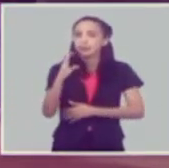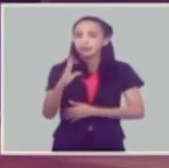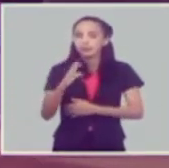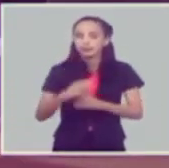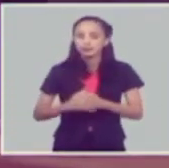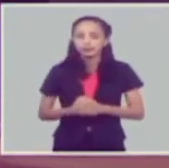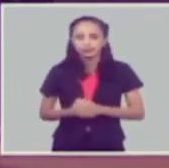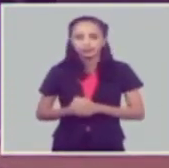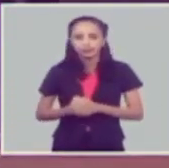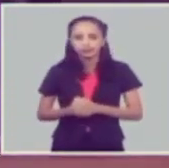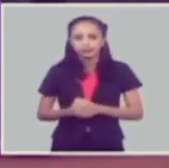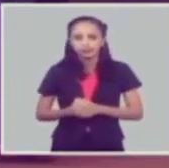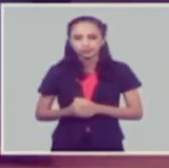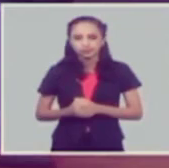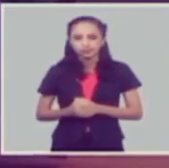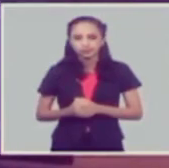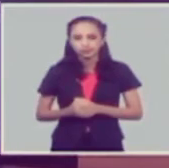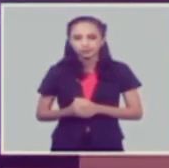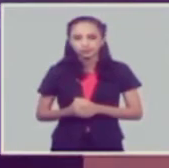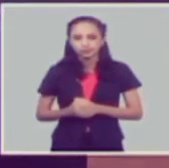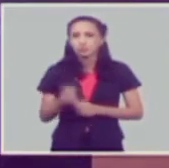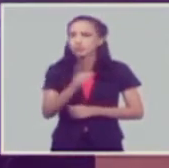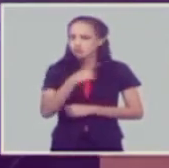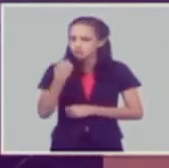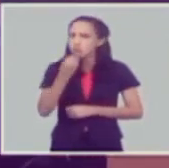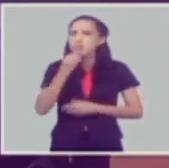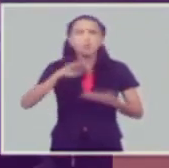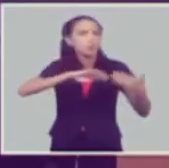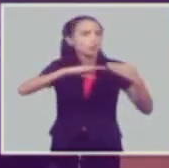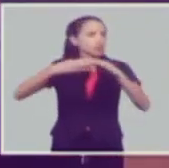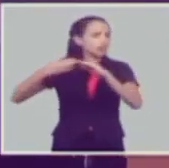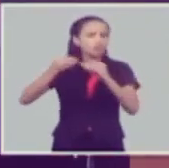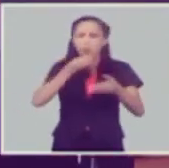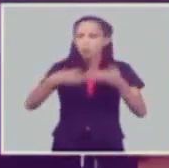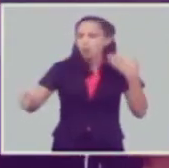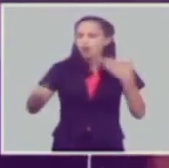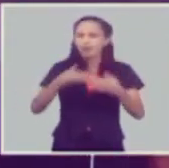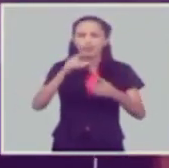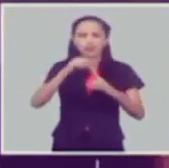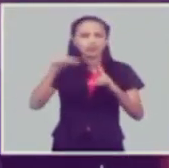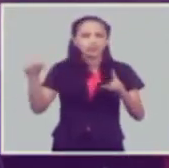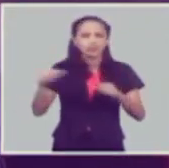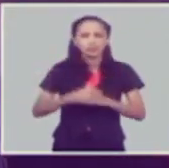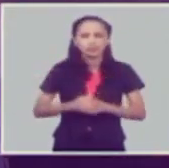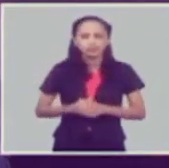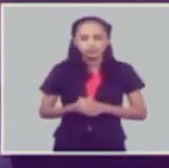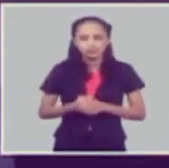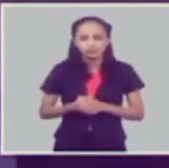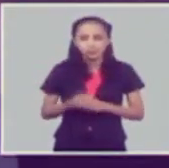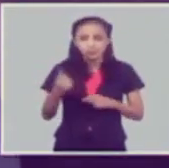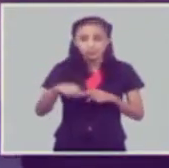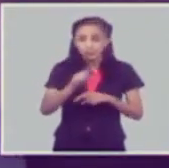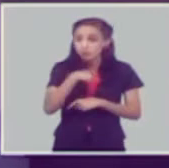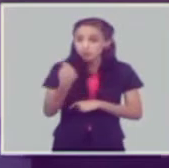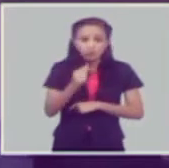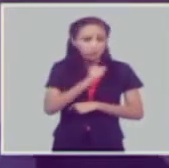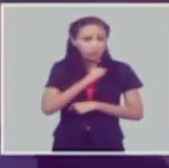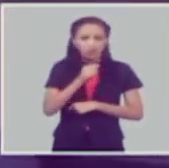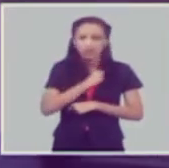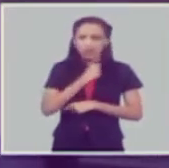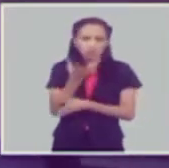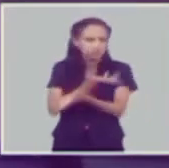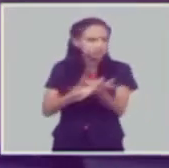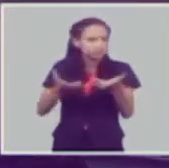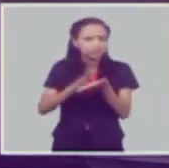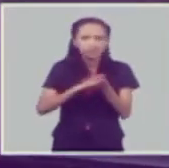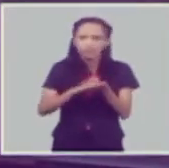suficiente claridad, estamos dispuestos a discutir sobre cualquier tema. Lo que no estamos dispuestos a negociar y en lo